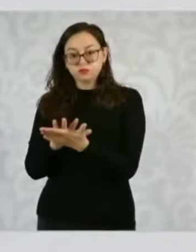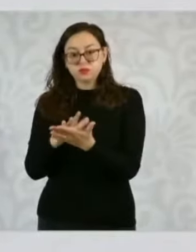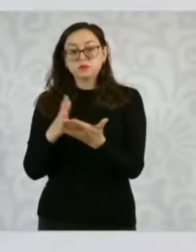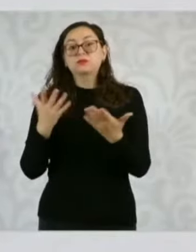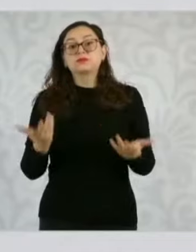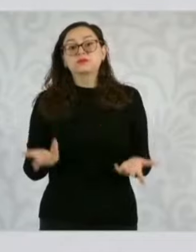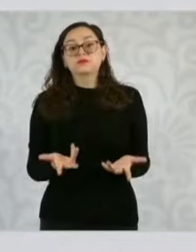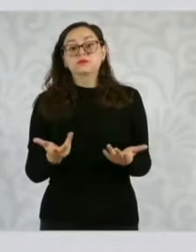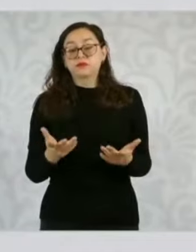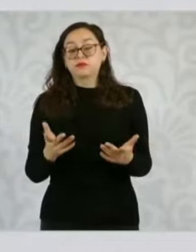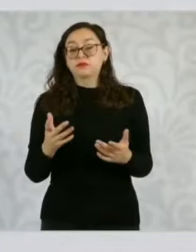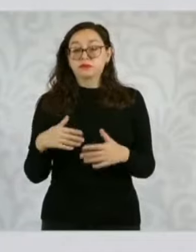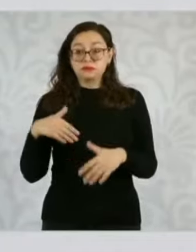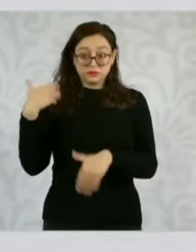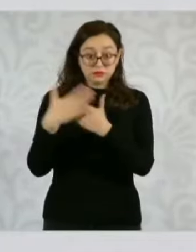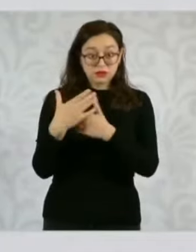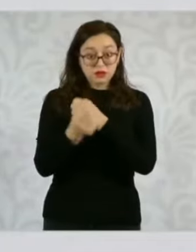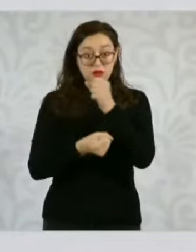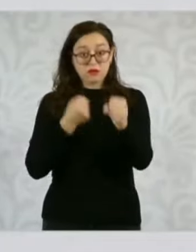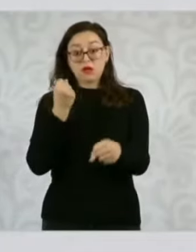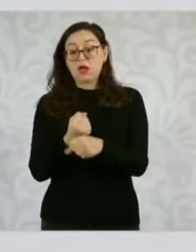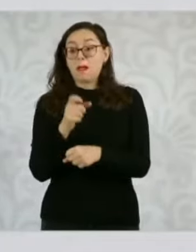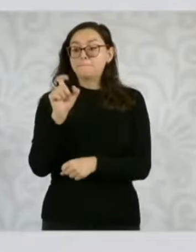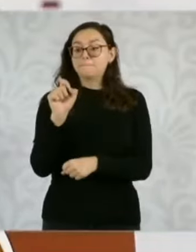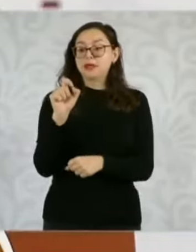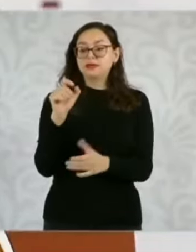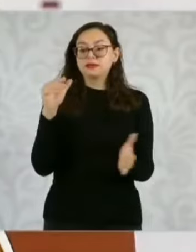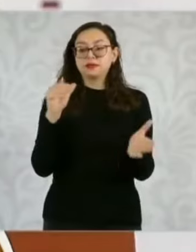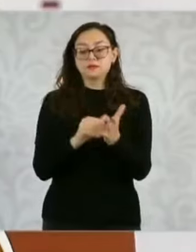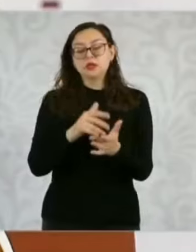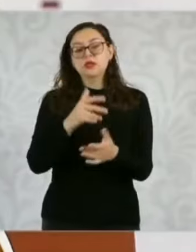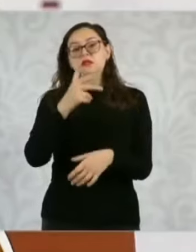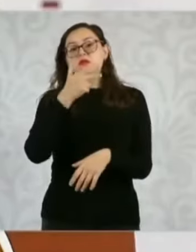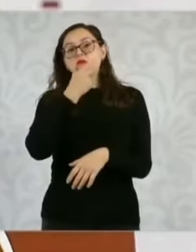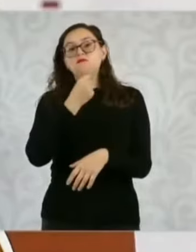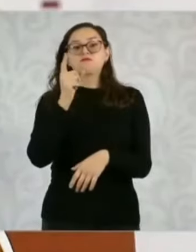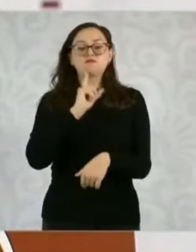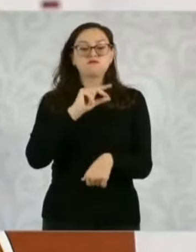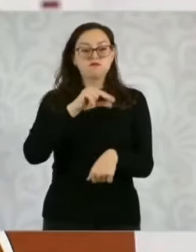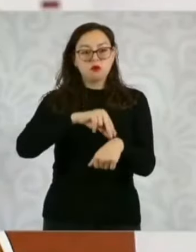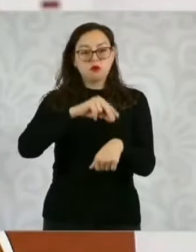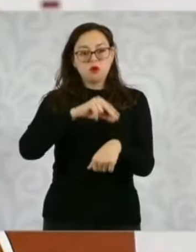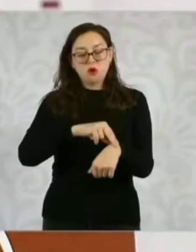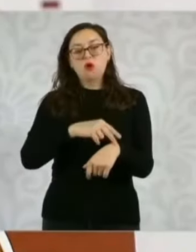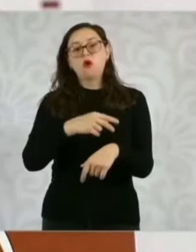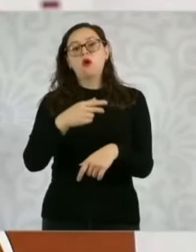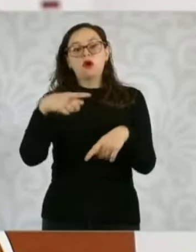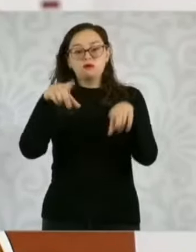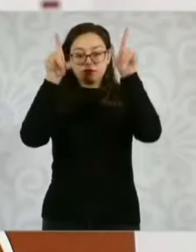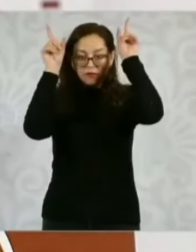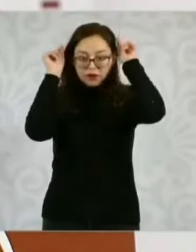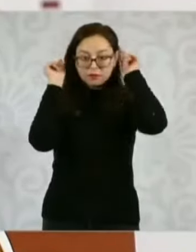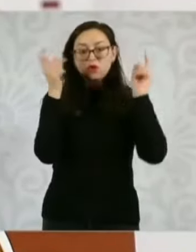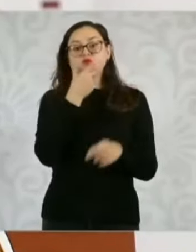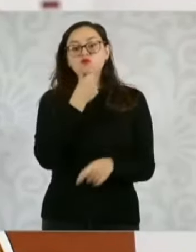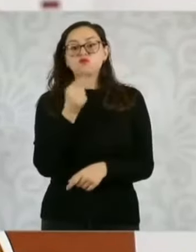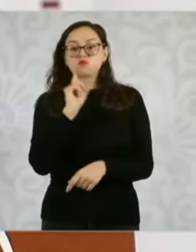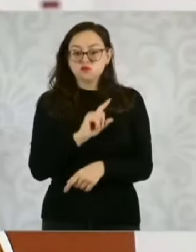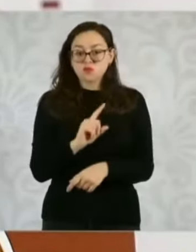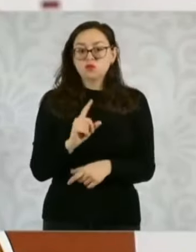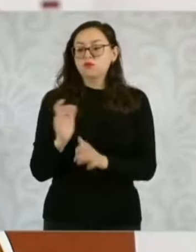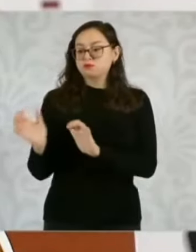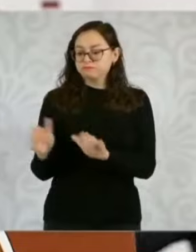a 20,000 médicos, enfermeras, enfermeros, para atender y hacer